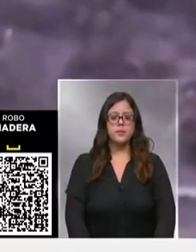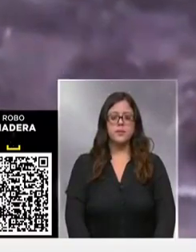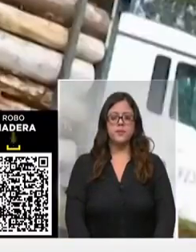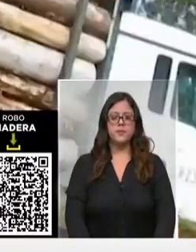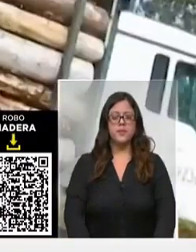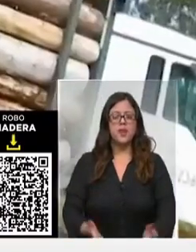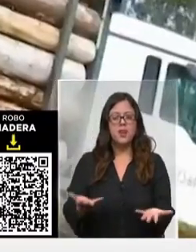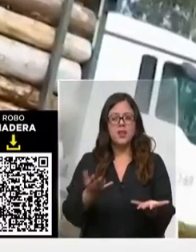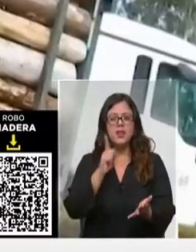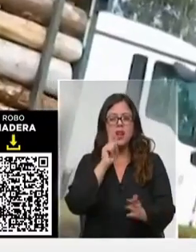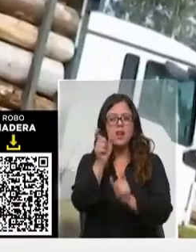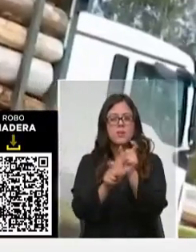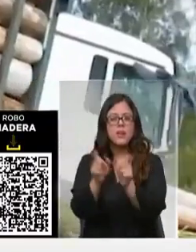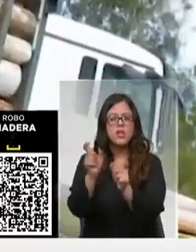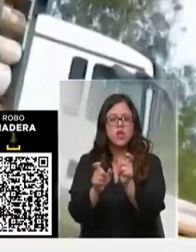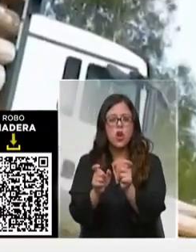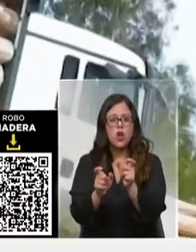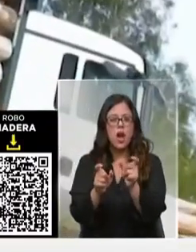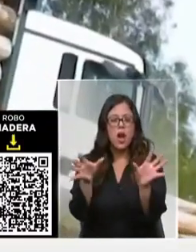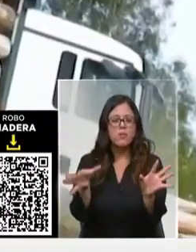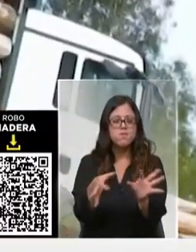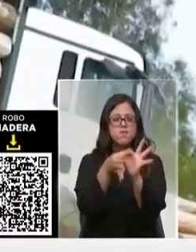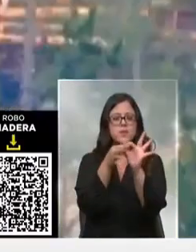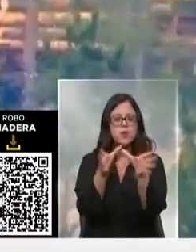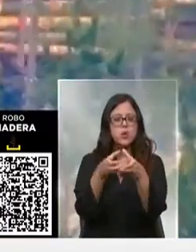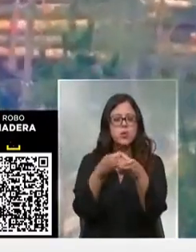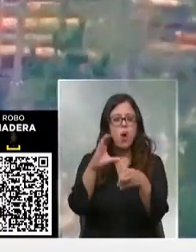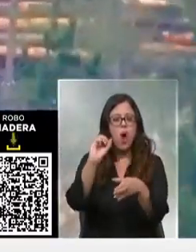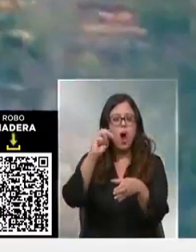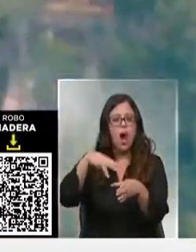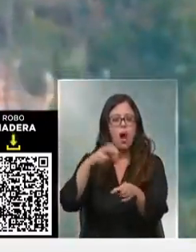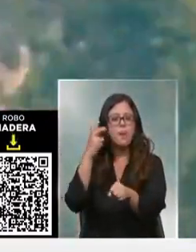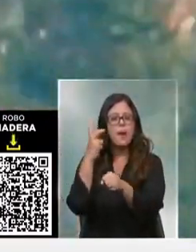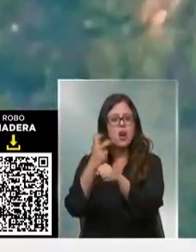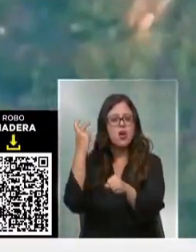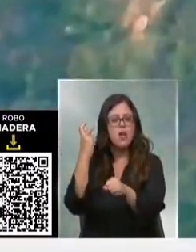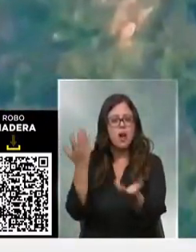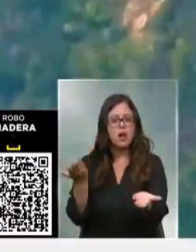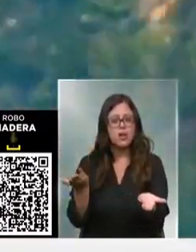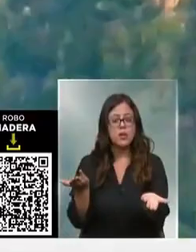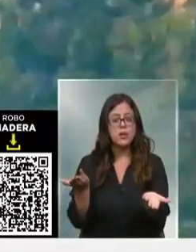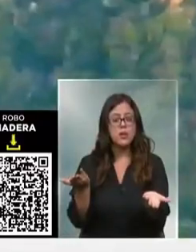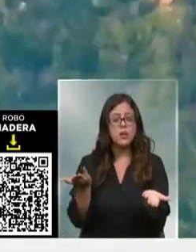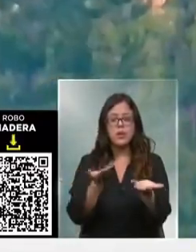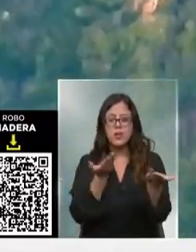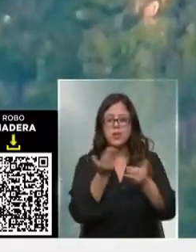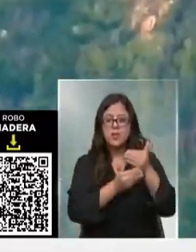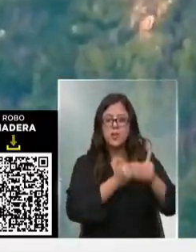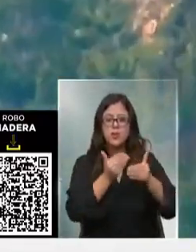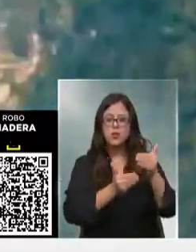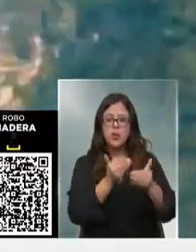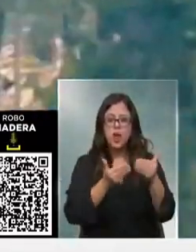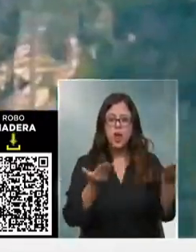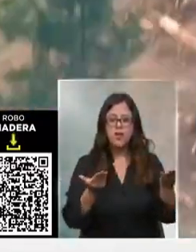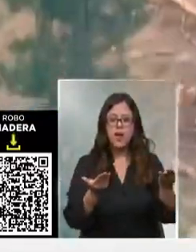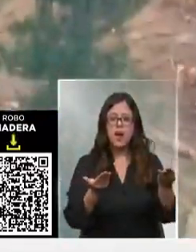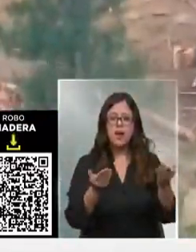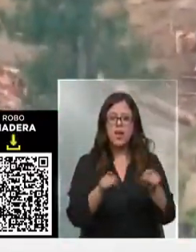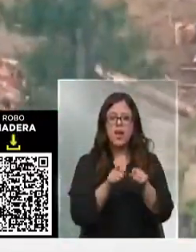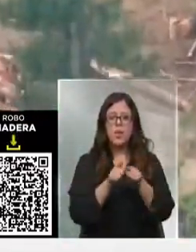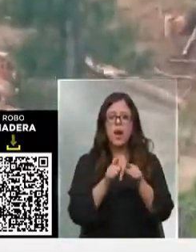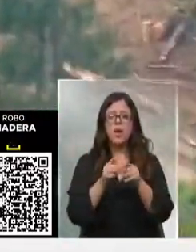Pero ¿quiénes son las personas que se asociaron con la CAM para robar predios? ¿Cómo funcionaba su mecanismo para